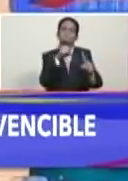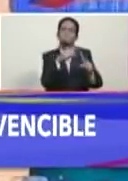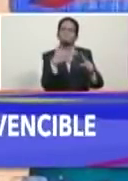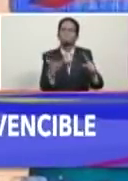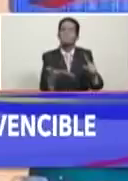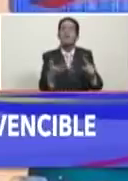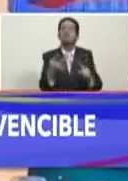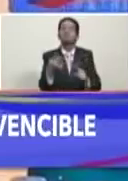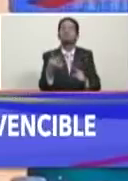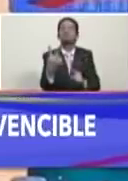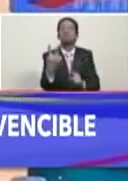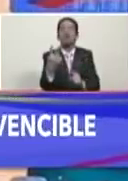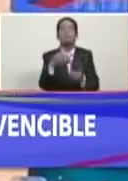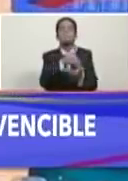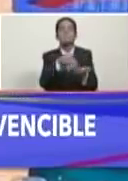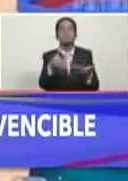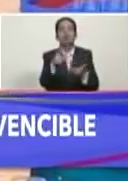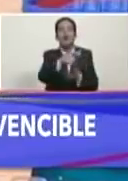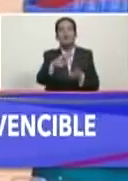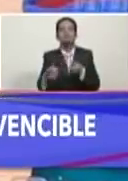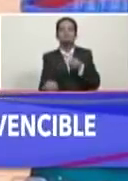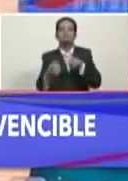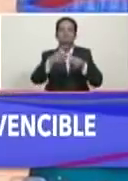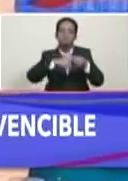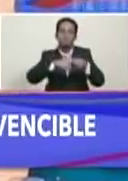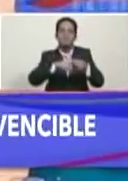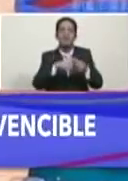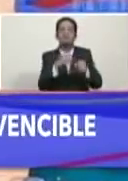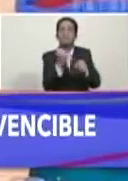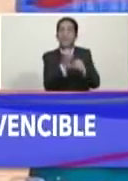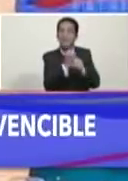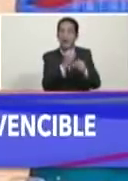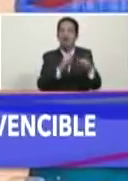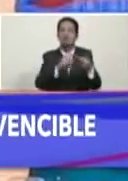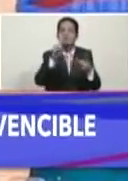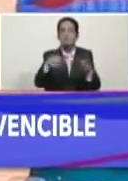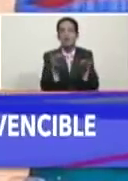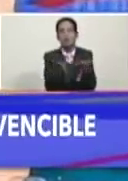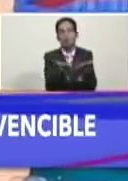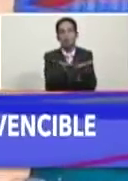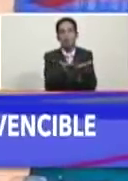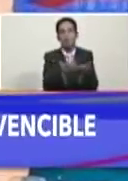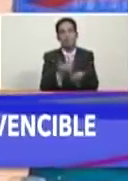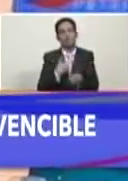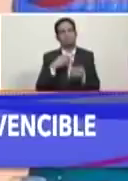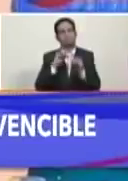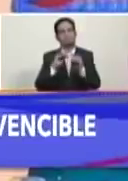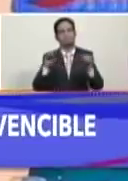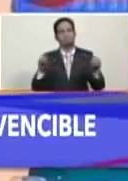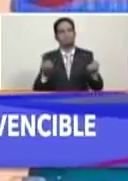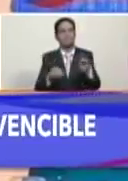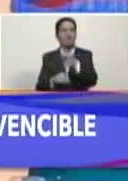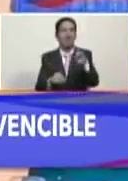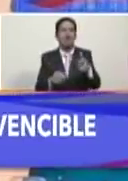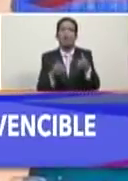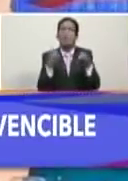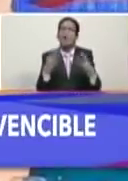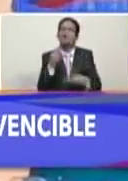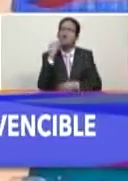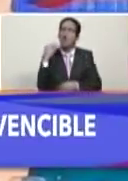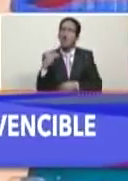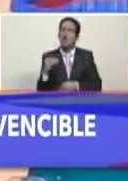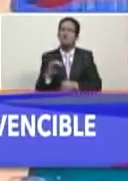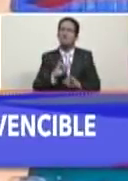jóvenes incorporados al trabajo y al estudio. Yo le hago un llamado a todos los jóvenes. ¿Cuántos jóvenes llevamos